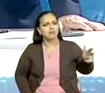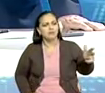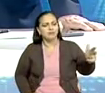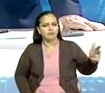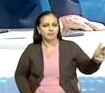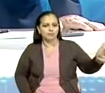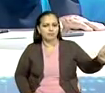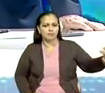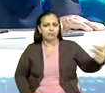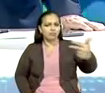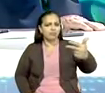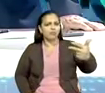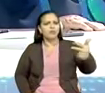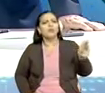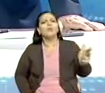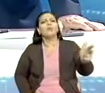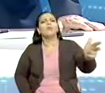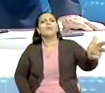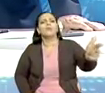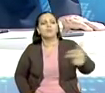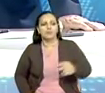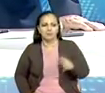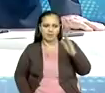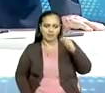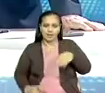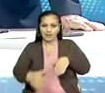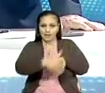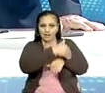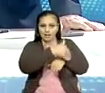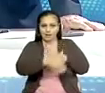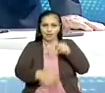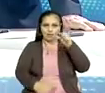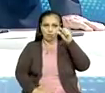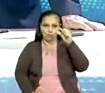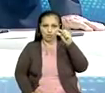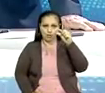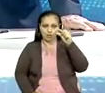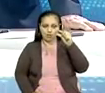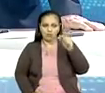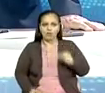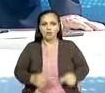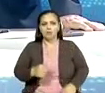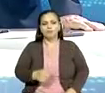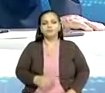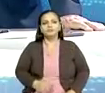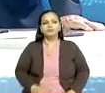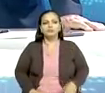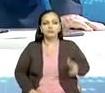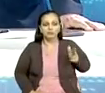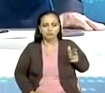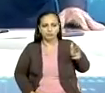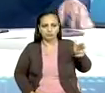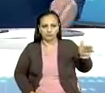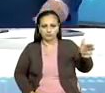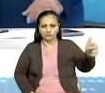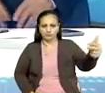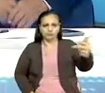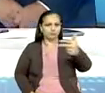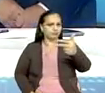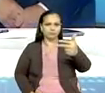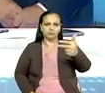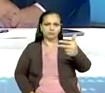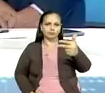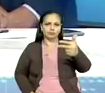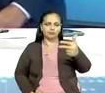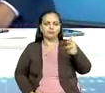la calle Guayacanes y estamos acostumbrados a tomar la Pérez Concha para salir a lo que es Carlos Julio,